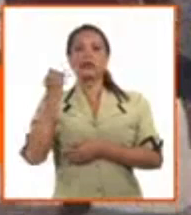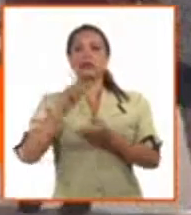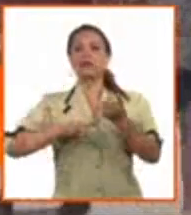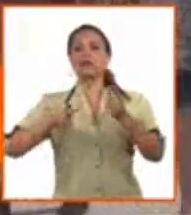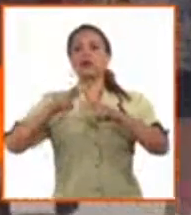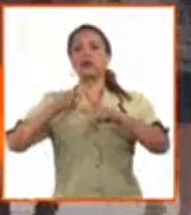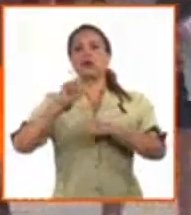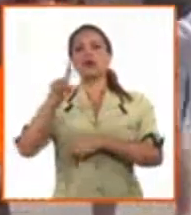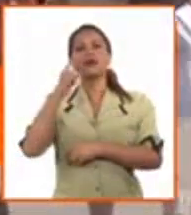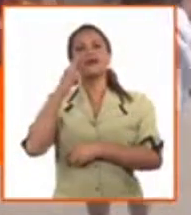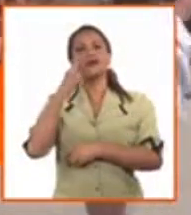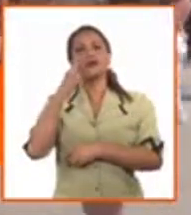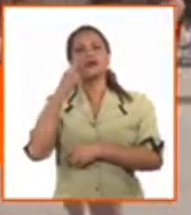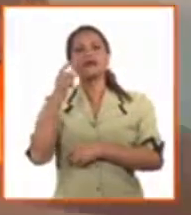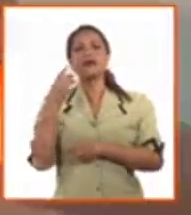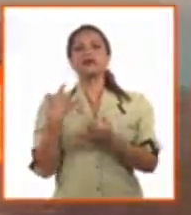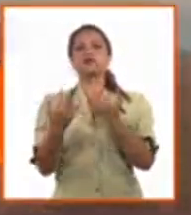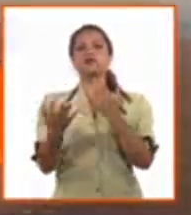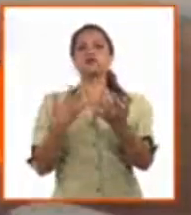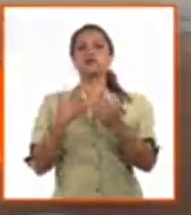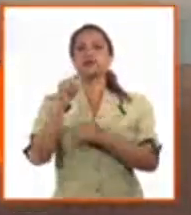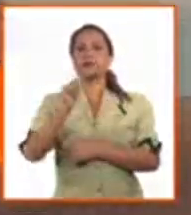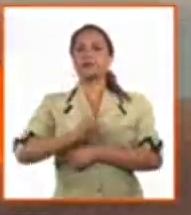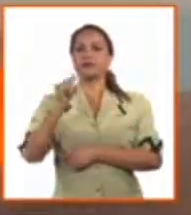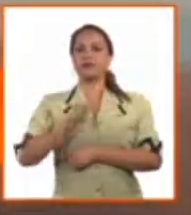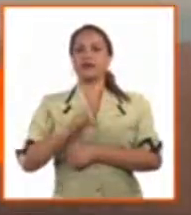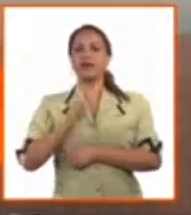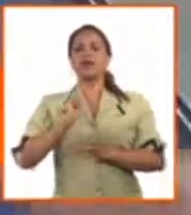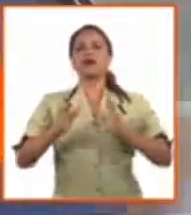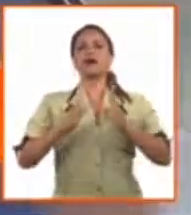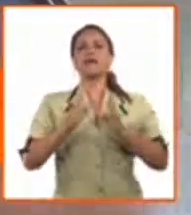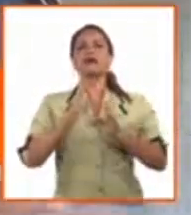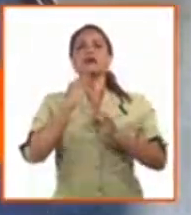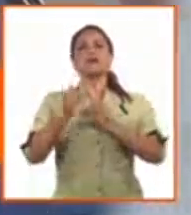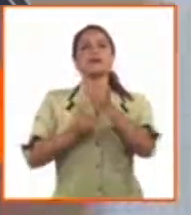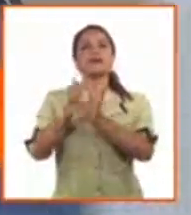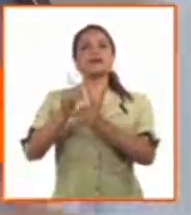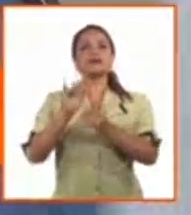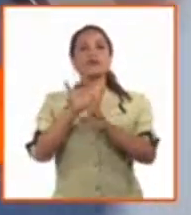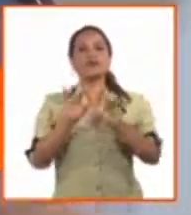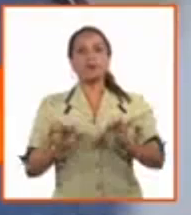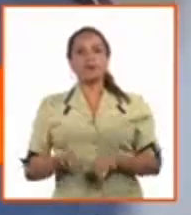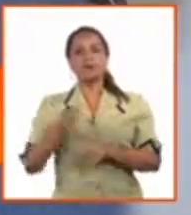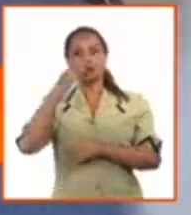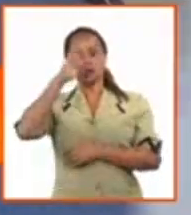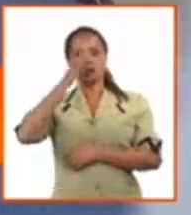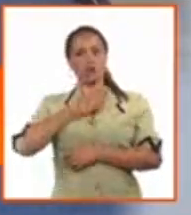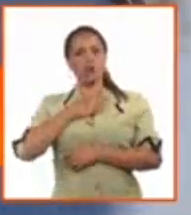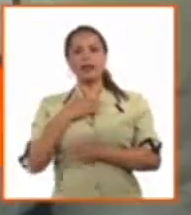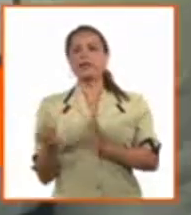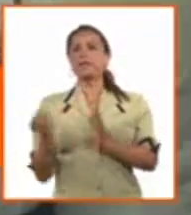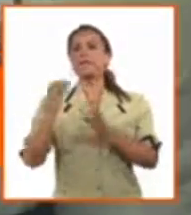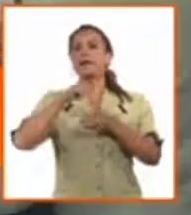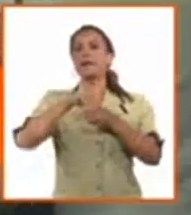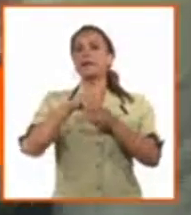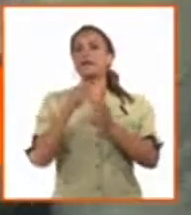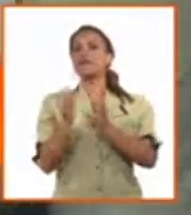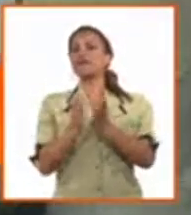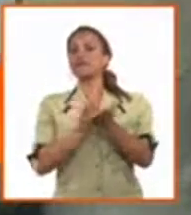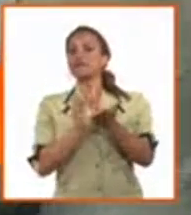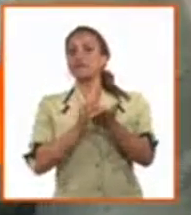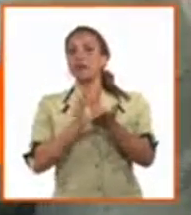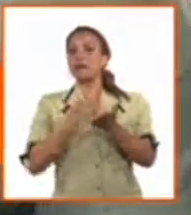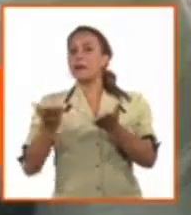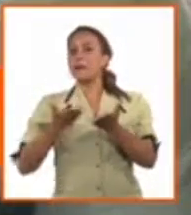propicia un mayor flujo de pasajeros como parte del proceso de informatización de la sociedad cubana se implementan vías